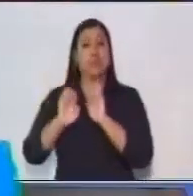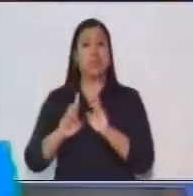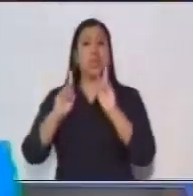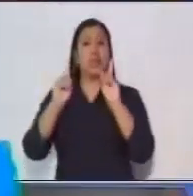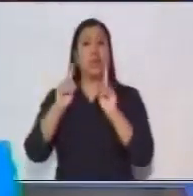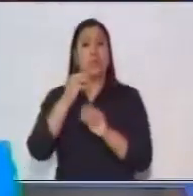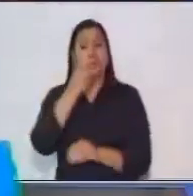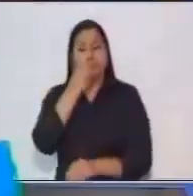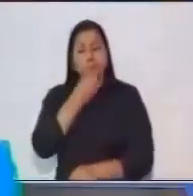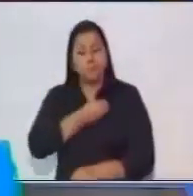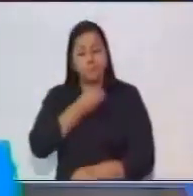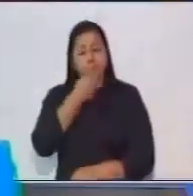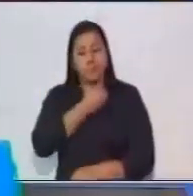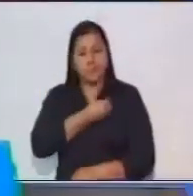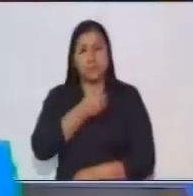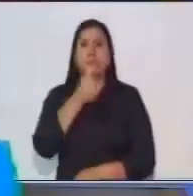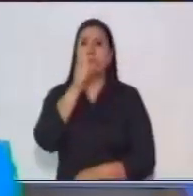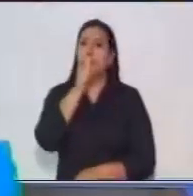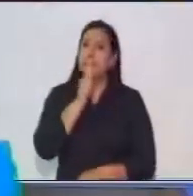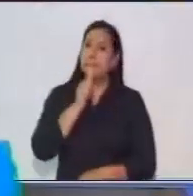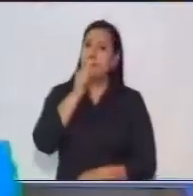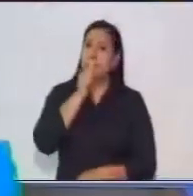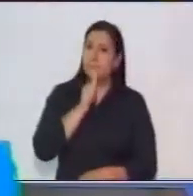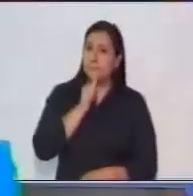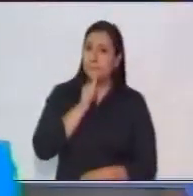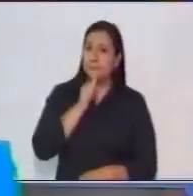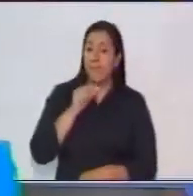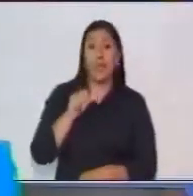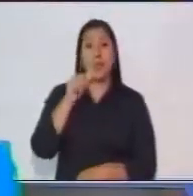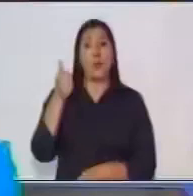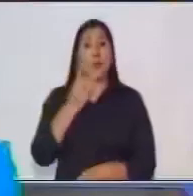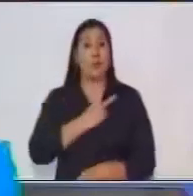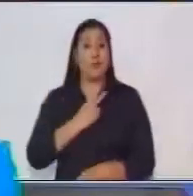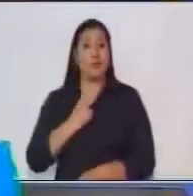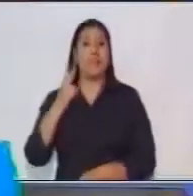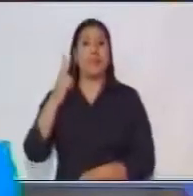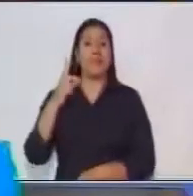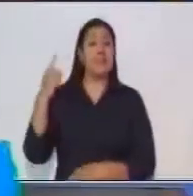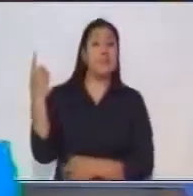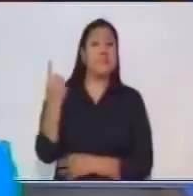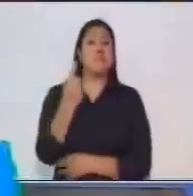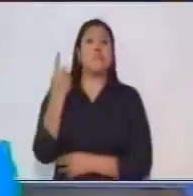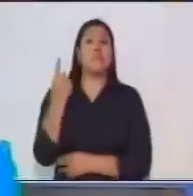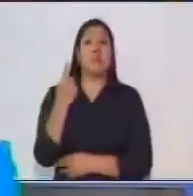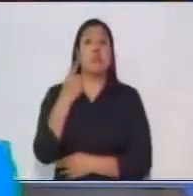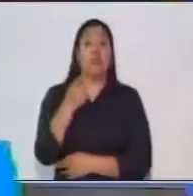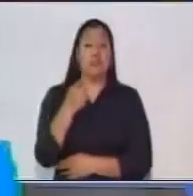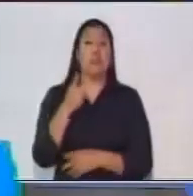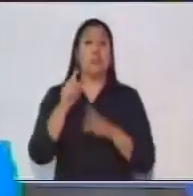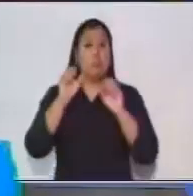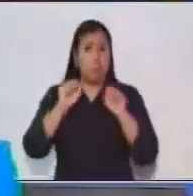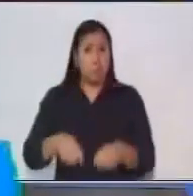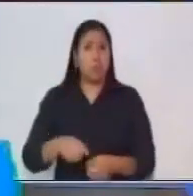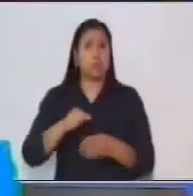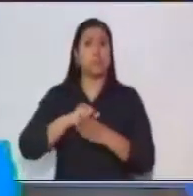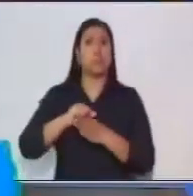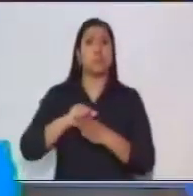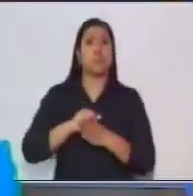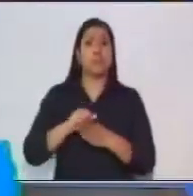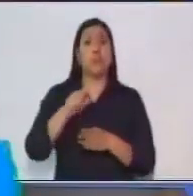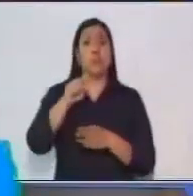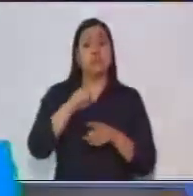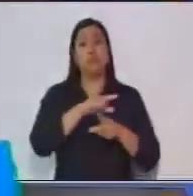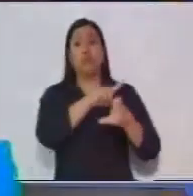la tolerancia y la paciencia también, que son otros valores importantes en los cuales usted tiene que practicarlos en el lugar